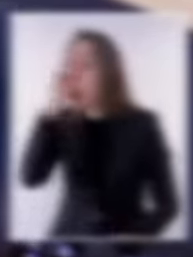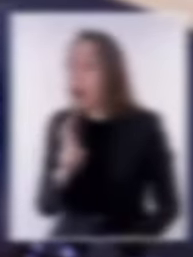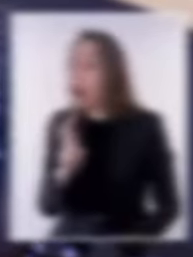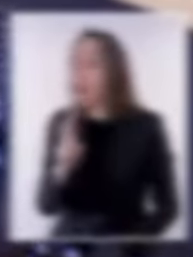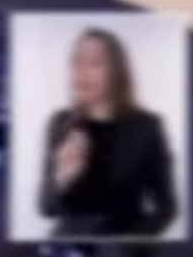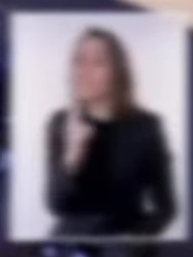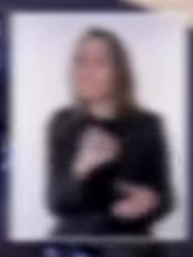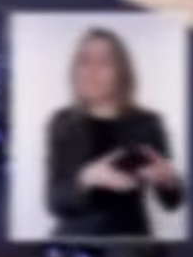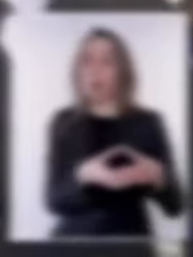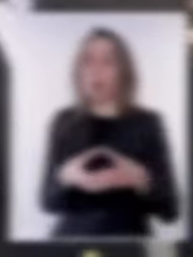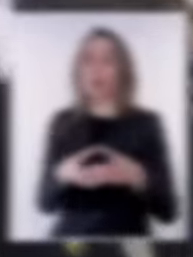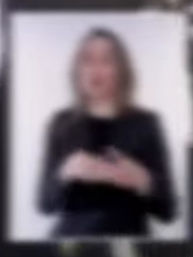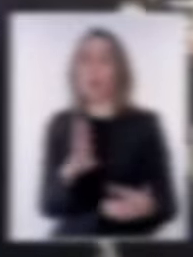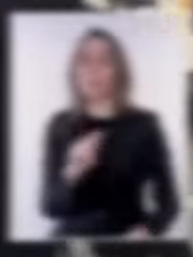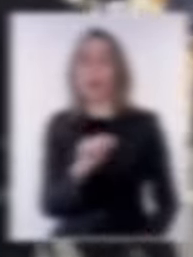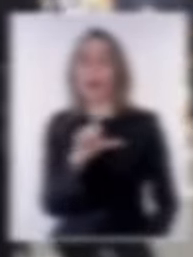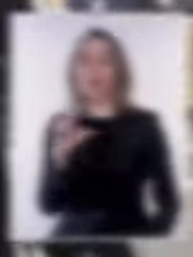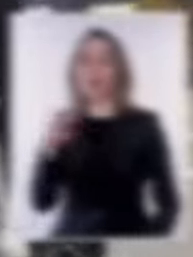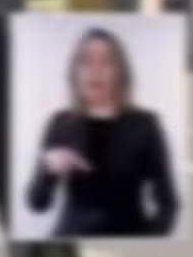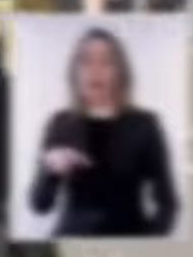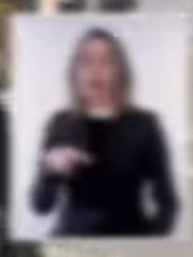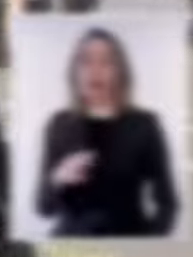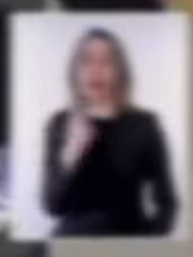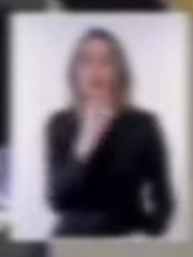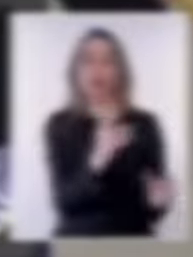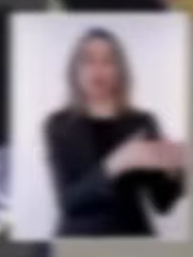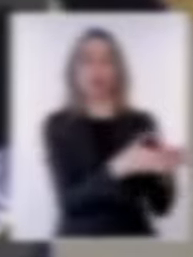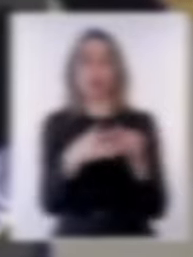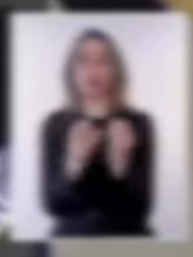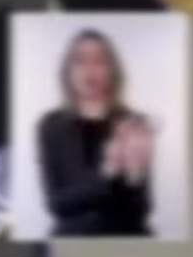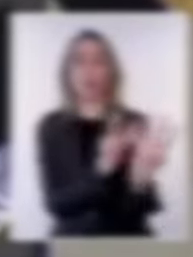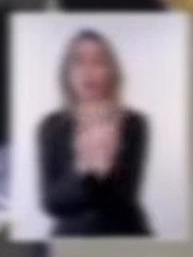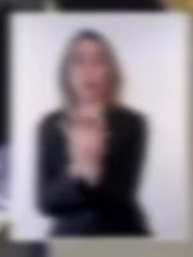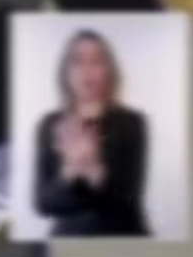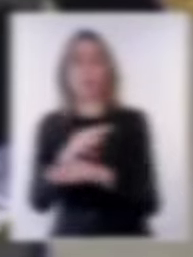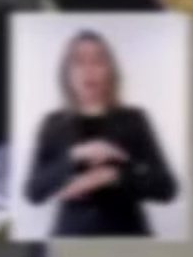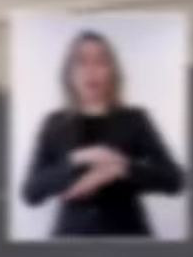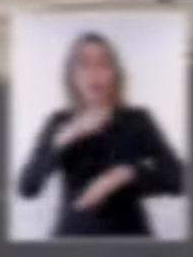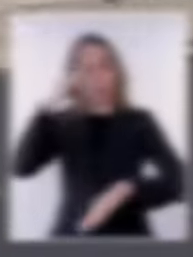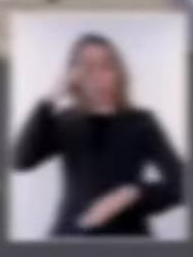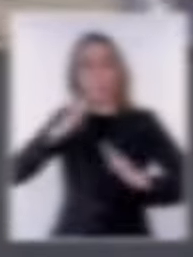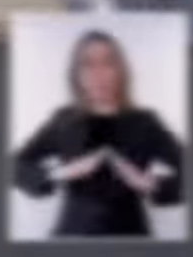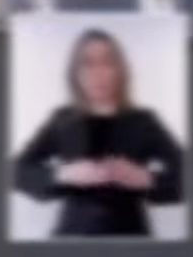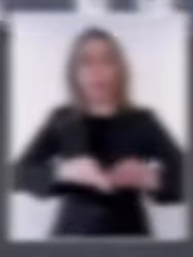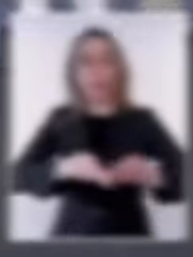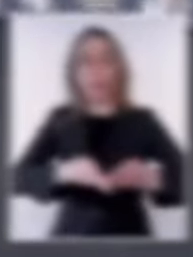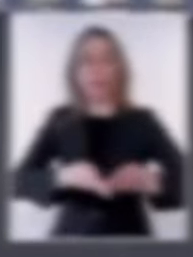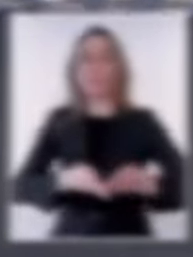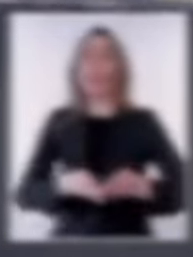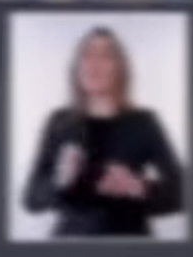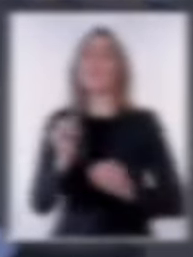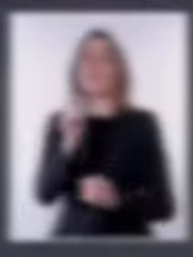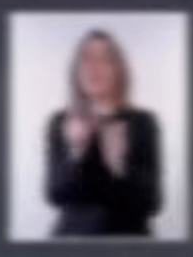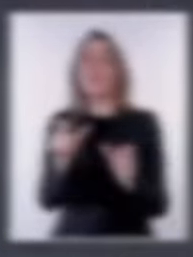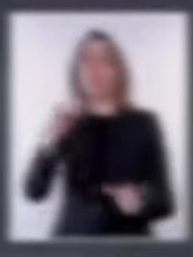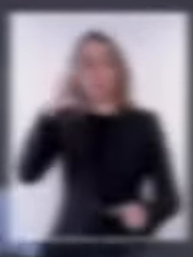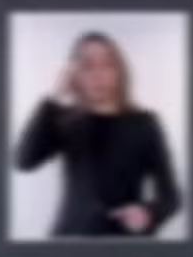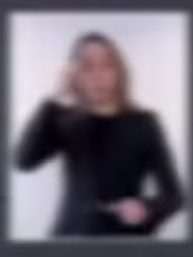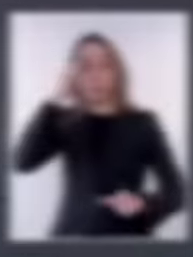El segundo batallón, conformado por dos compañías de marinería y una compañía de infantes de